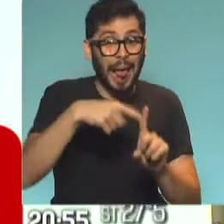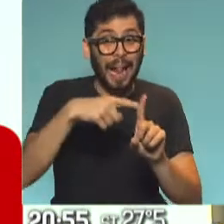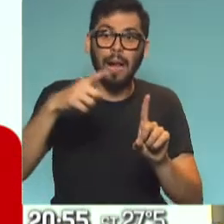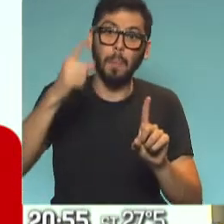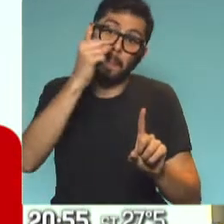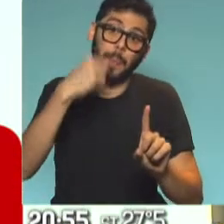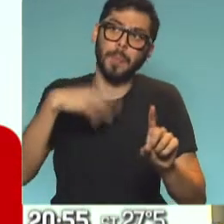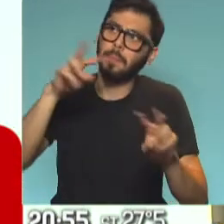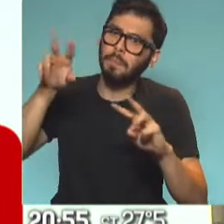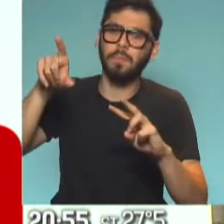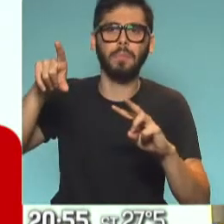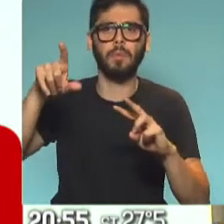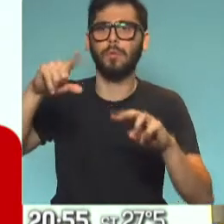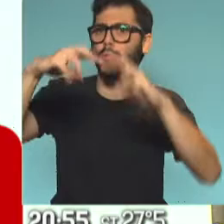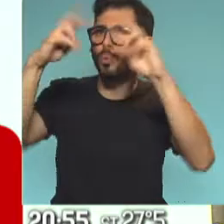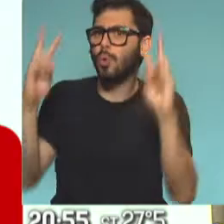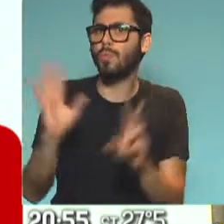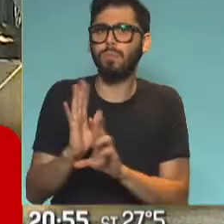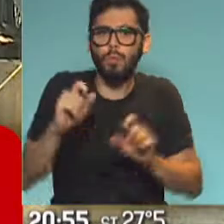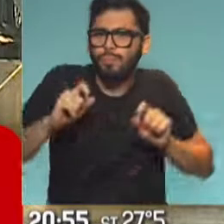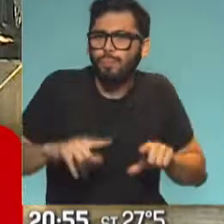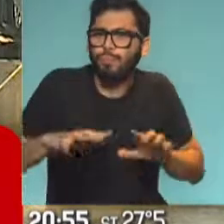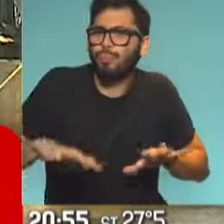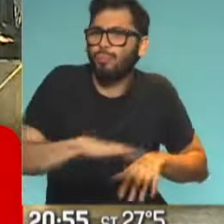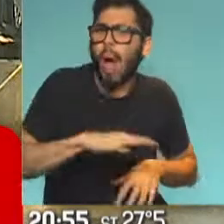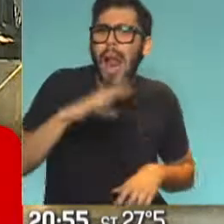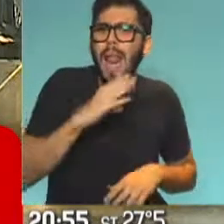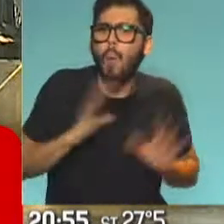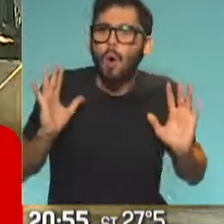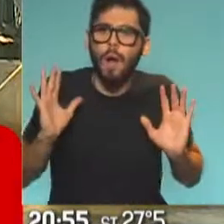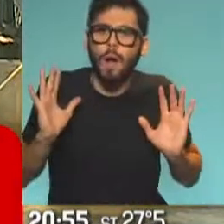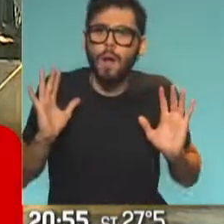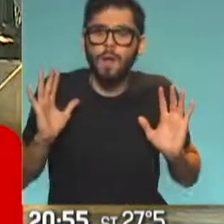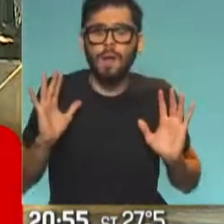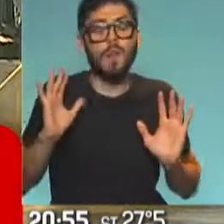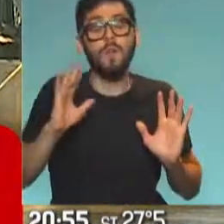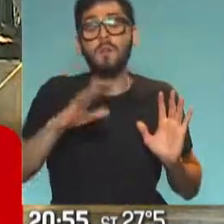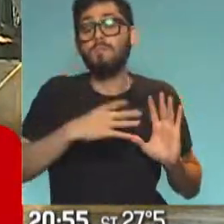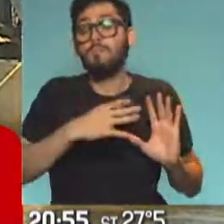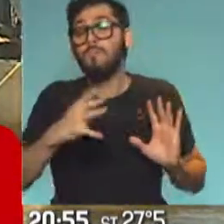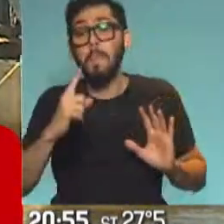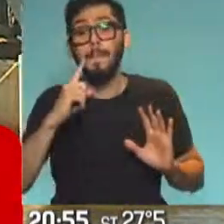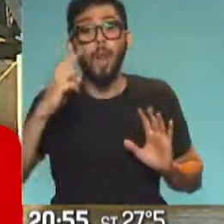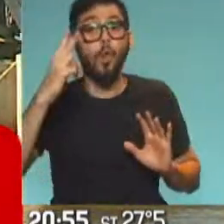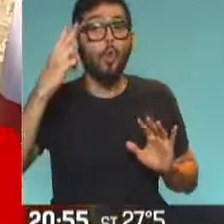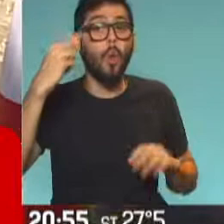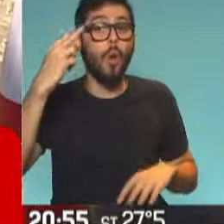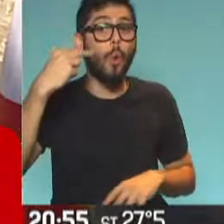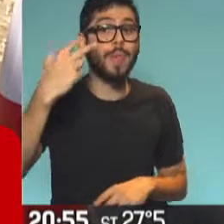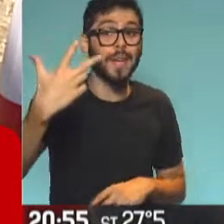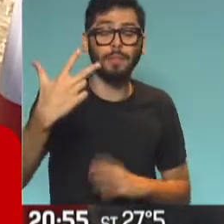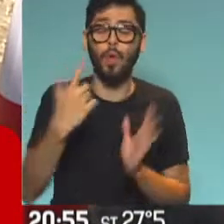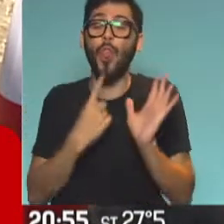parte de la cultura de La Boca, era parte de la fisonomía de La Boca. En el 93, por un decreto, el